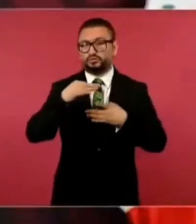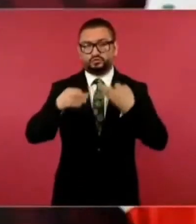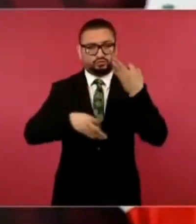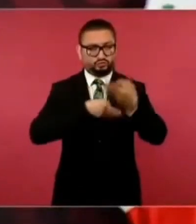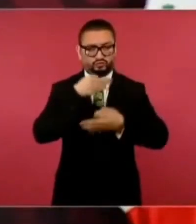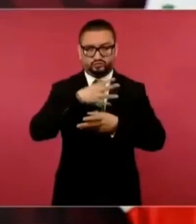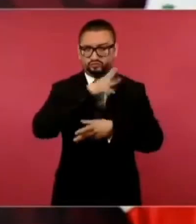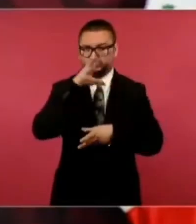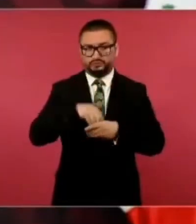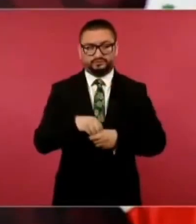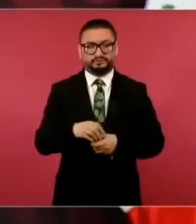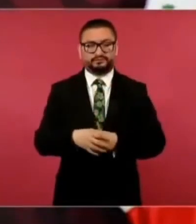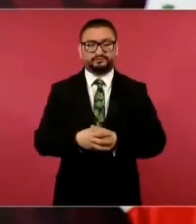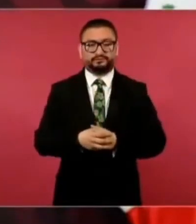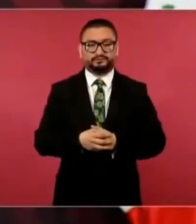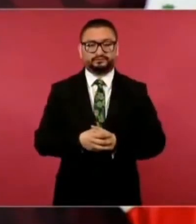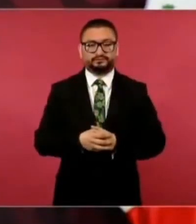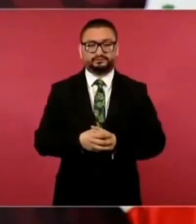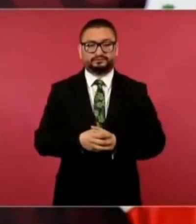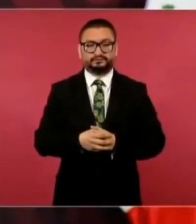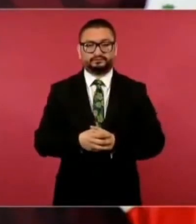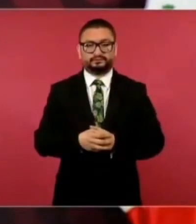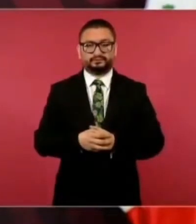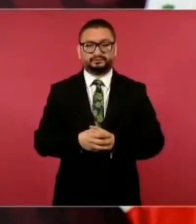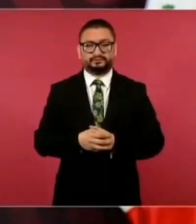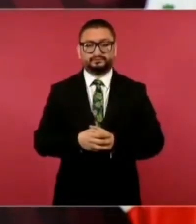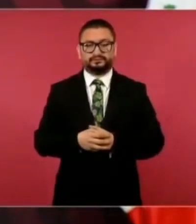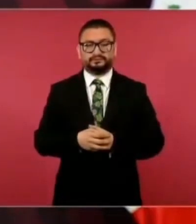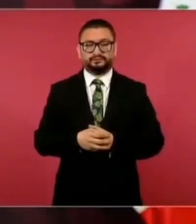completo. ¿Podremos tener acceso? Entonces,